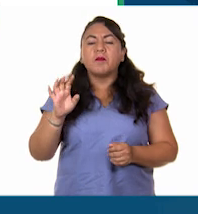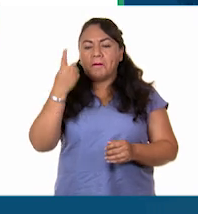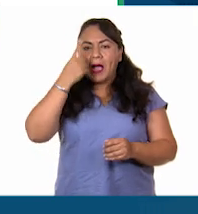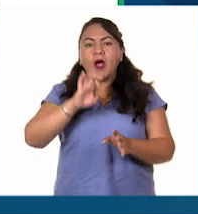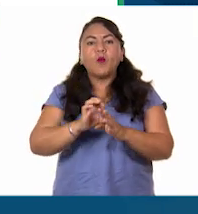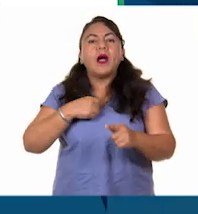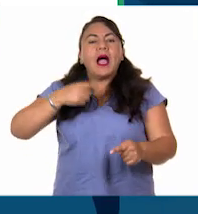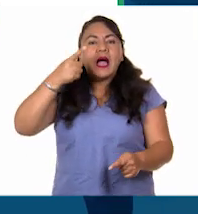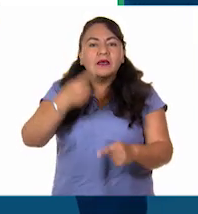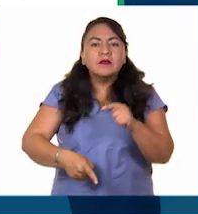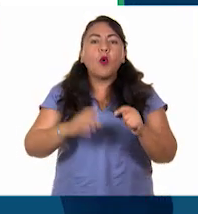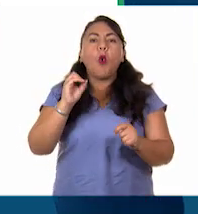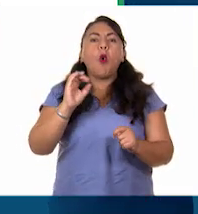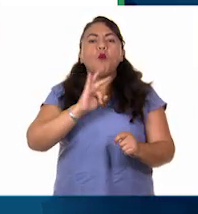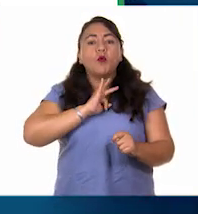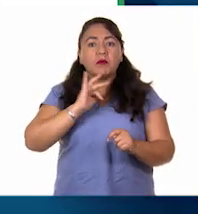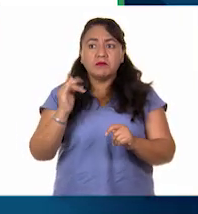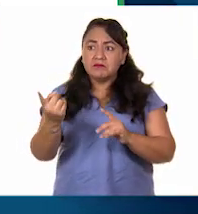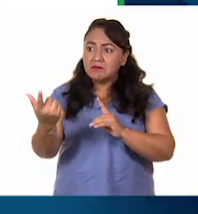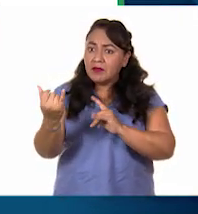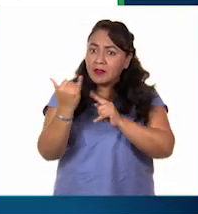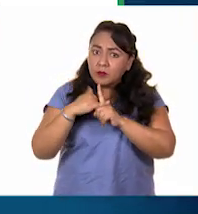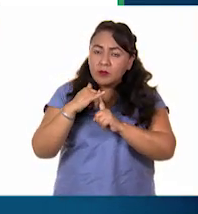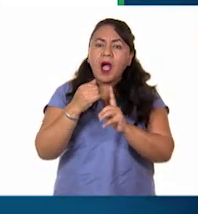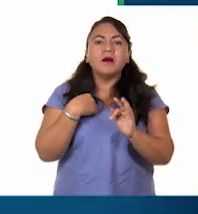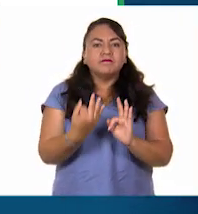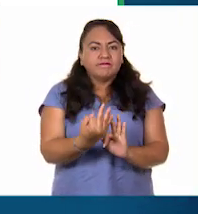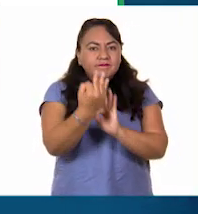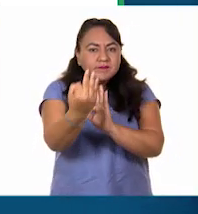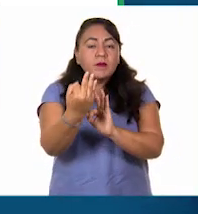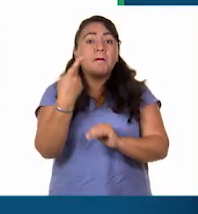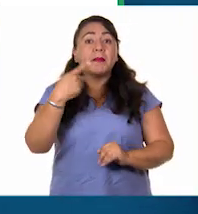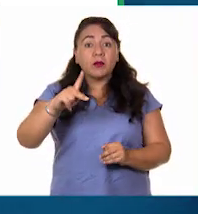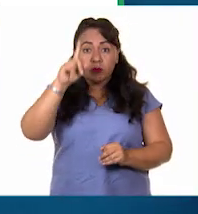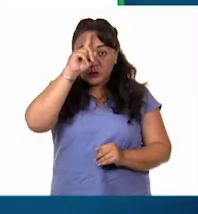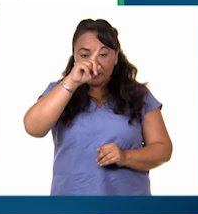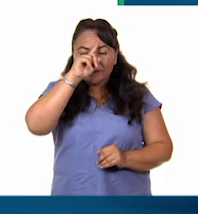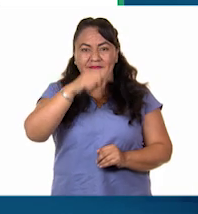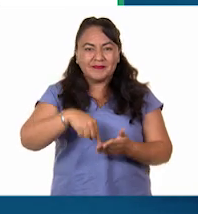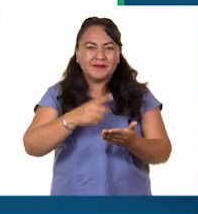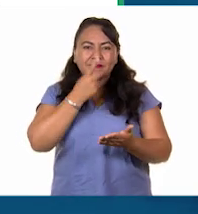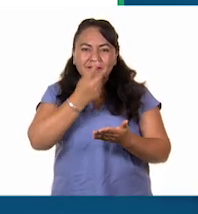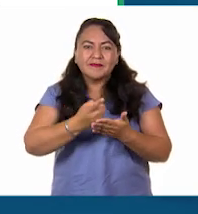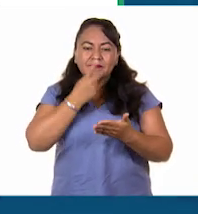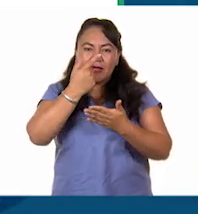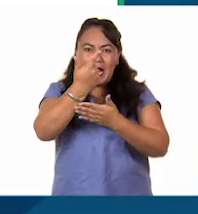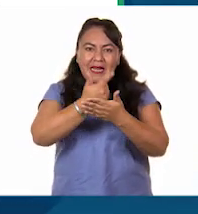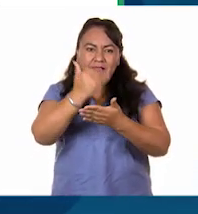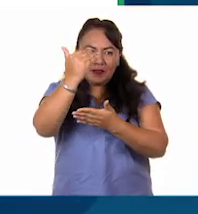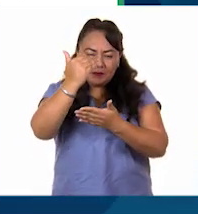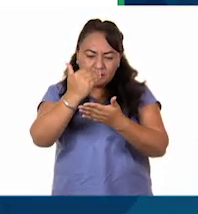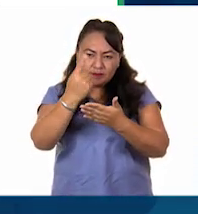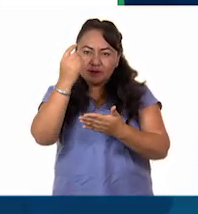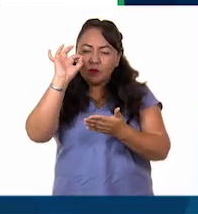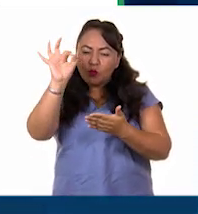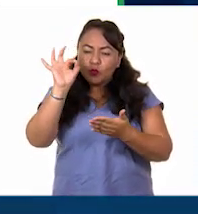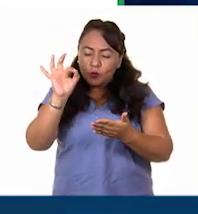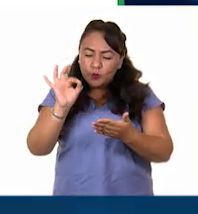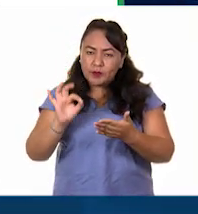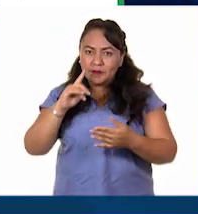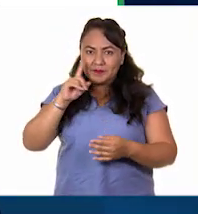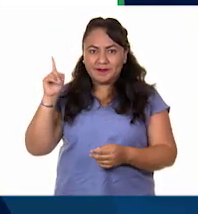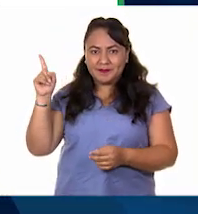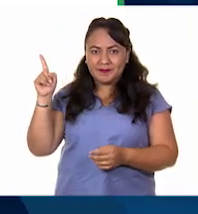o enfrentar el acoso, pero me parece que las recomendaciones que pues se enlistan se refieren a lo